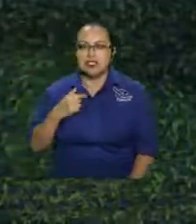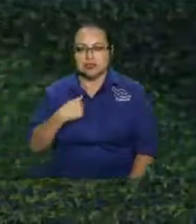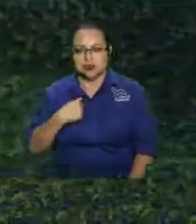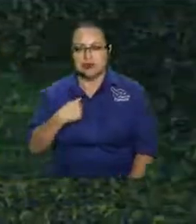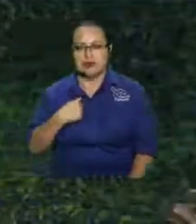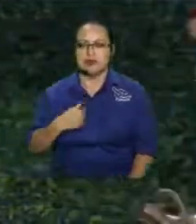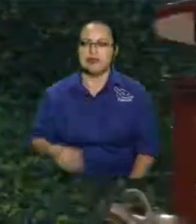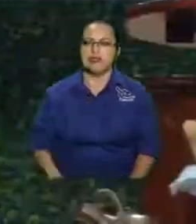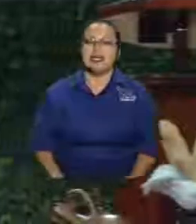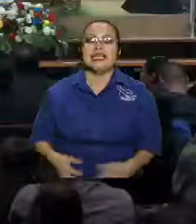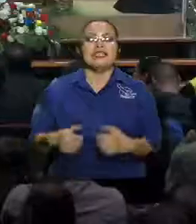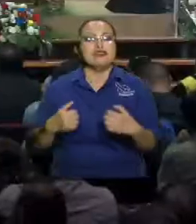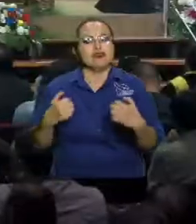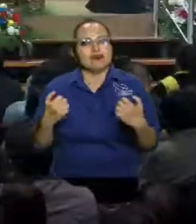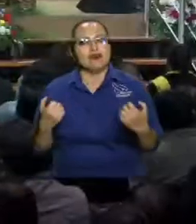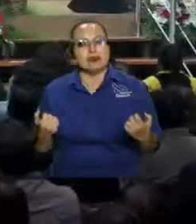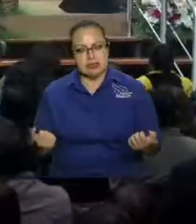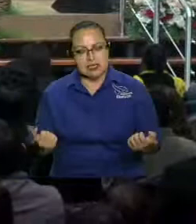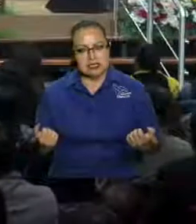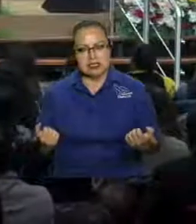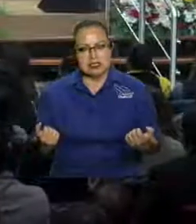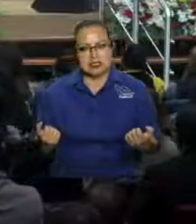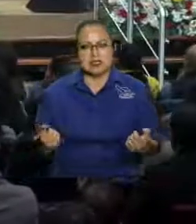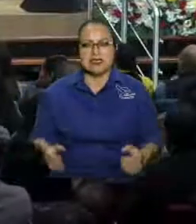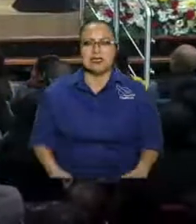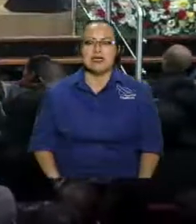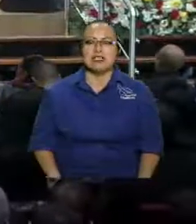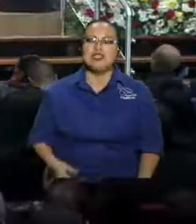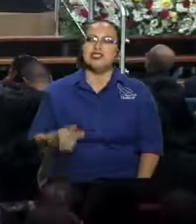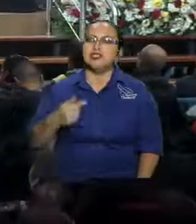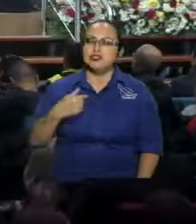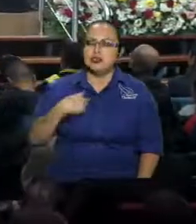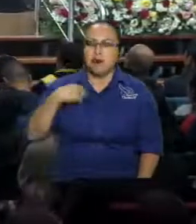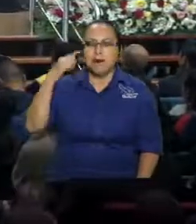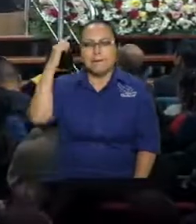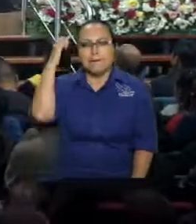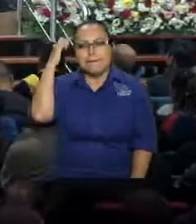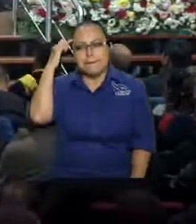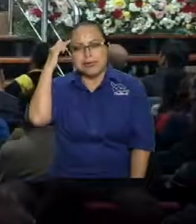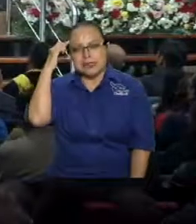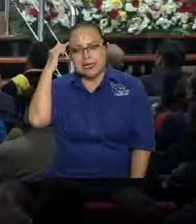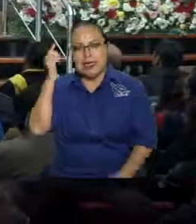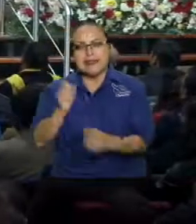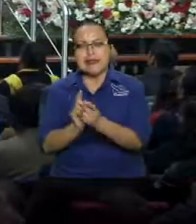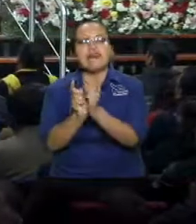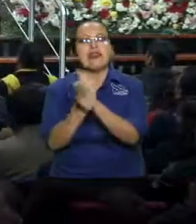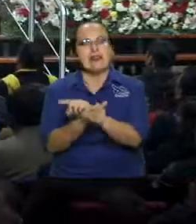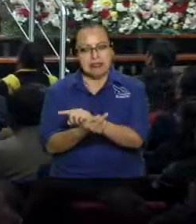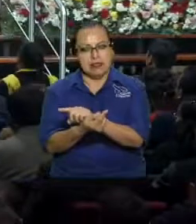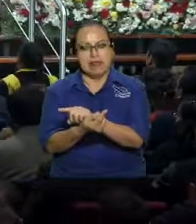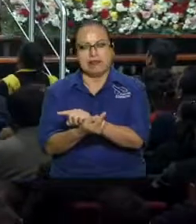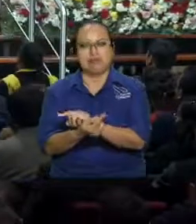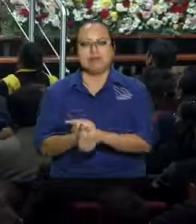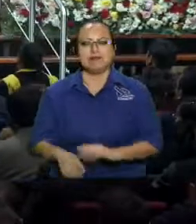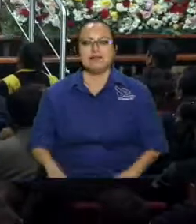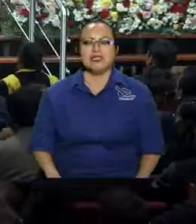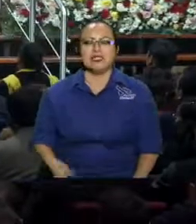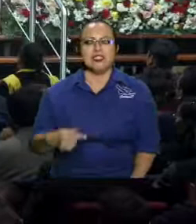Entonces me di cuenta, y a partir de ahí, bueno, no a partir de ahí, ya venía el Señor procesando mi mente, porque yo traía otra forma de pensar.